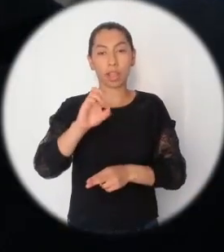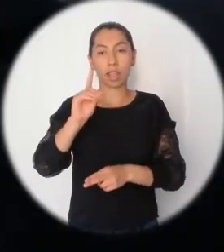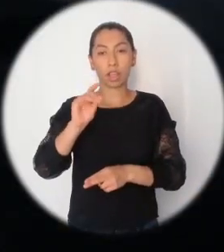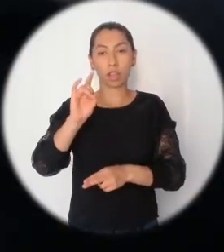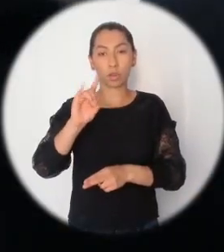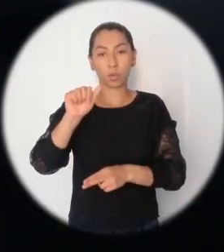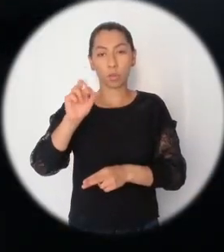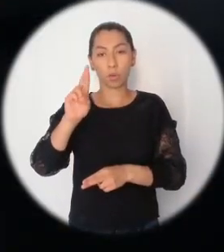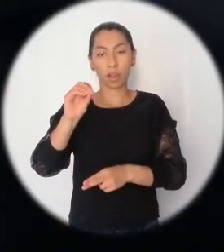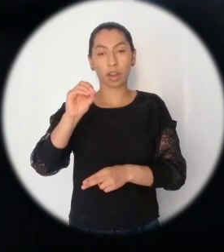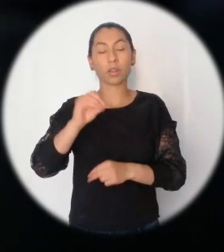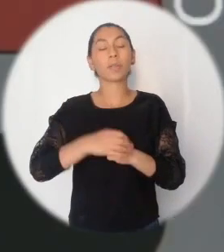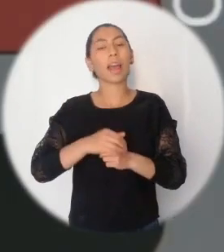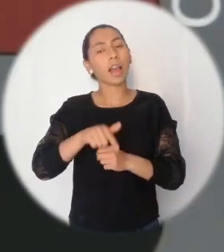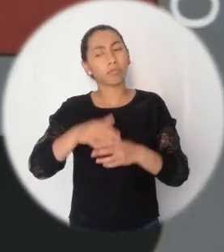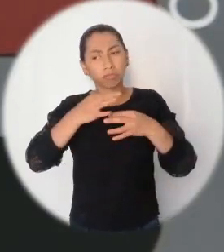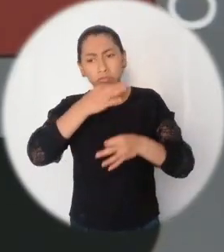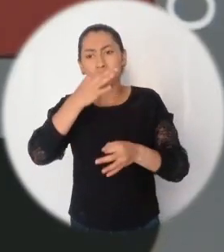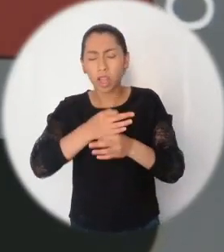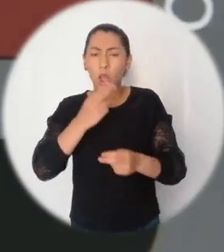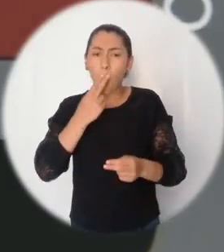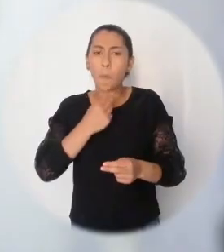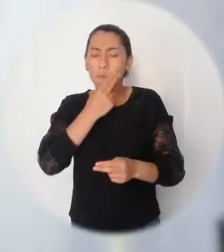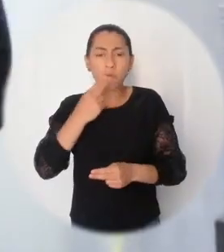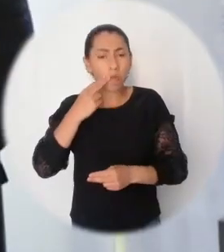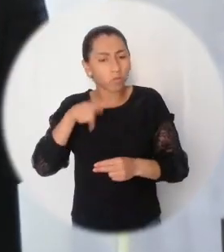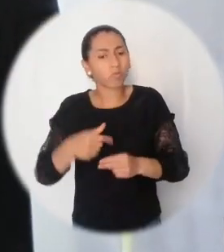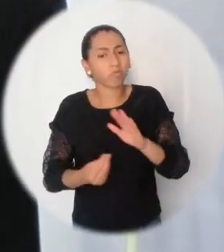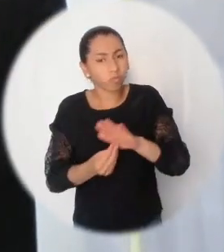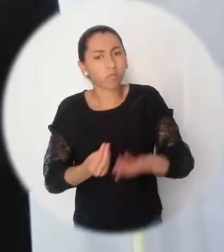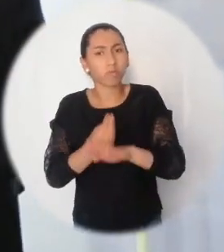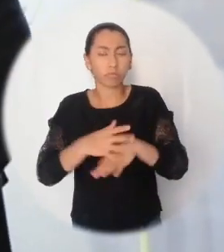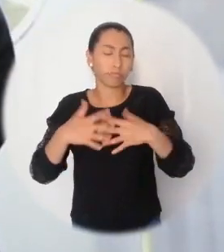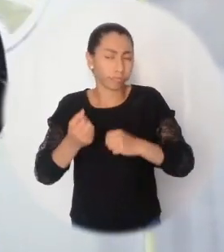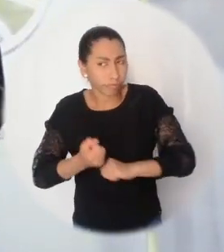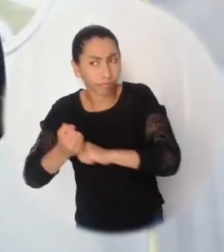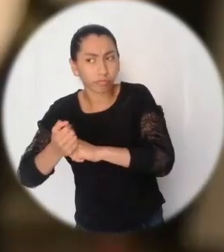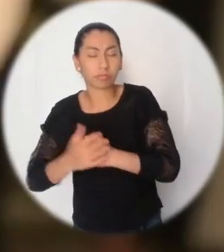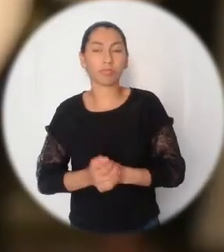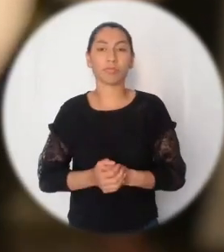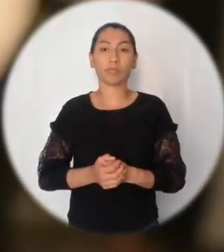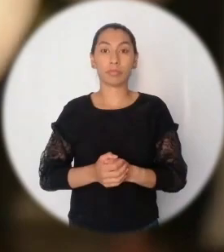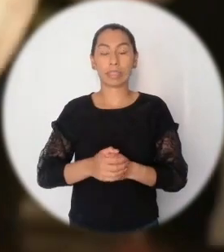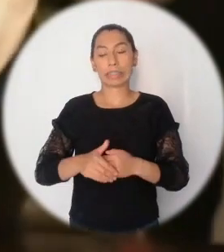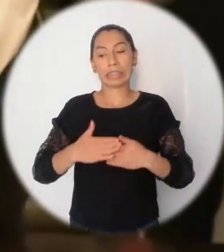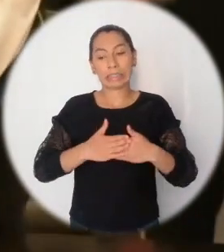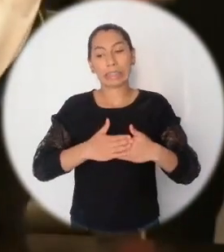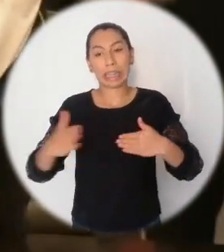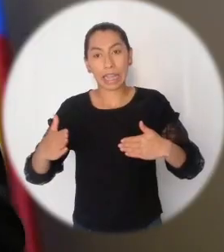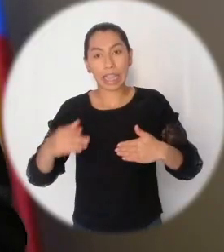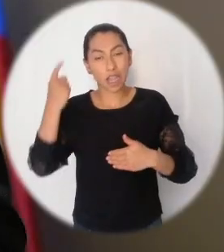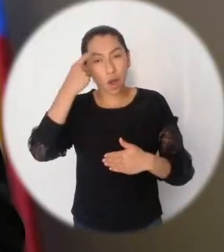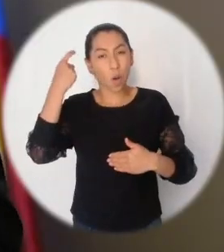José González, exaltó la iniciativa y reafirmó el compromiso de su entidad para brindar apoyo a la unidad para las víctimas. Desde que comenzó